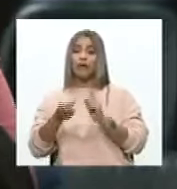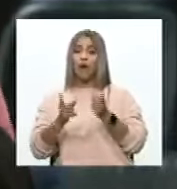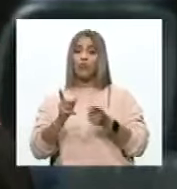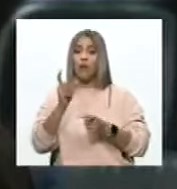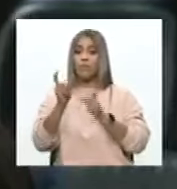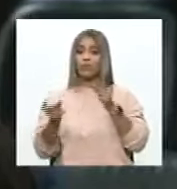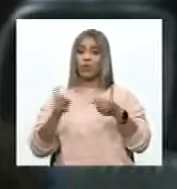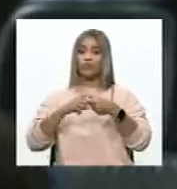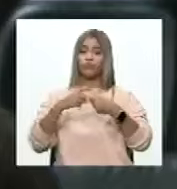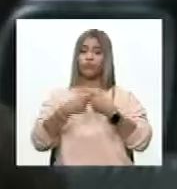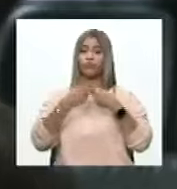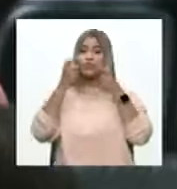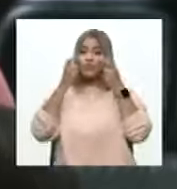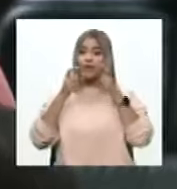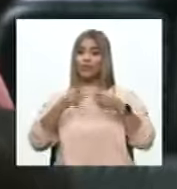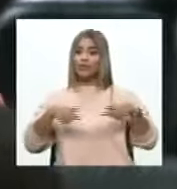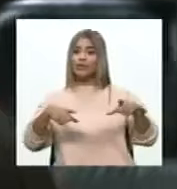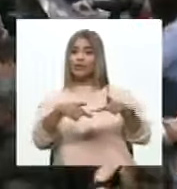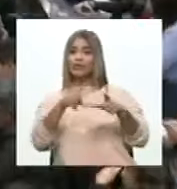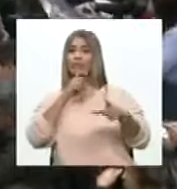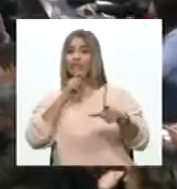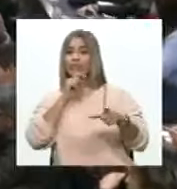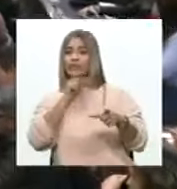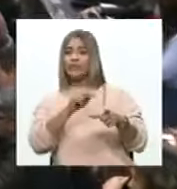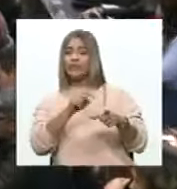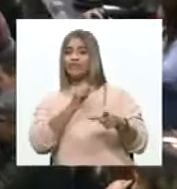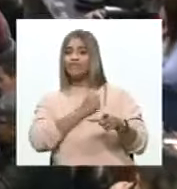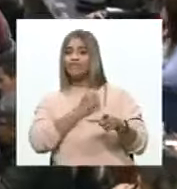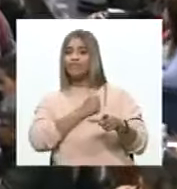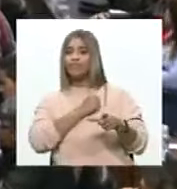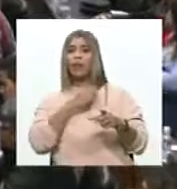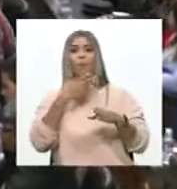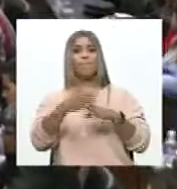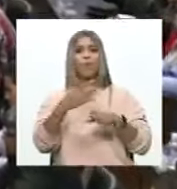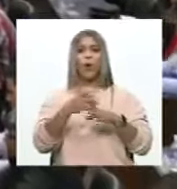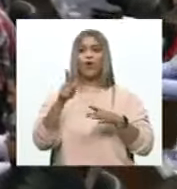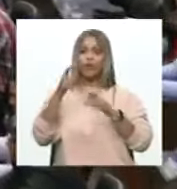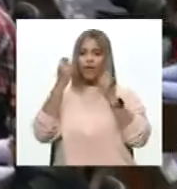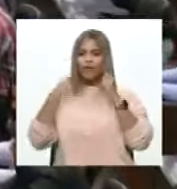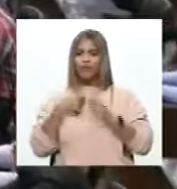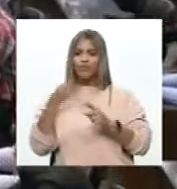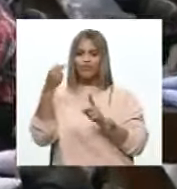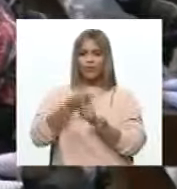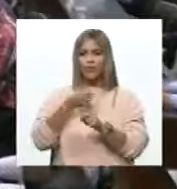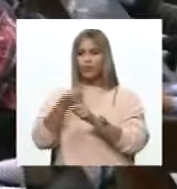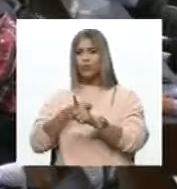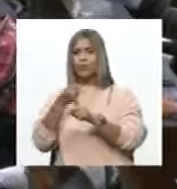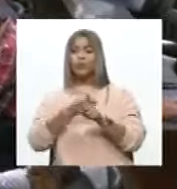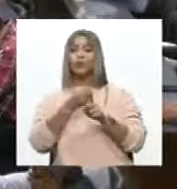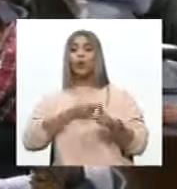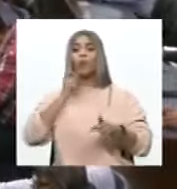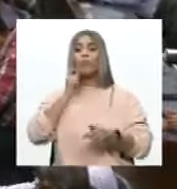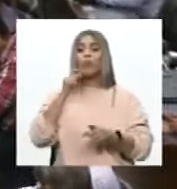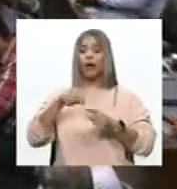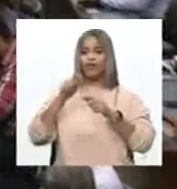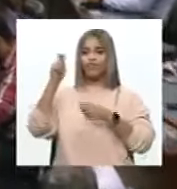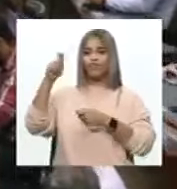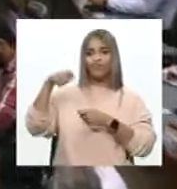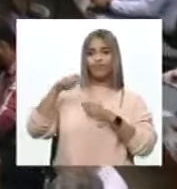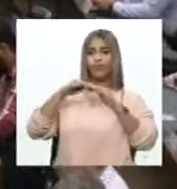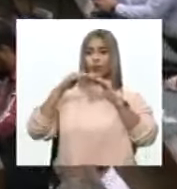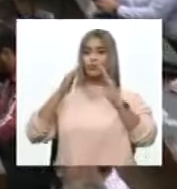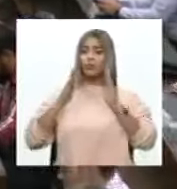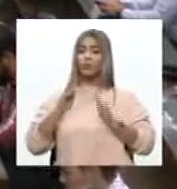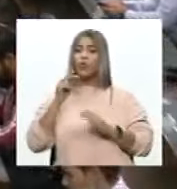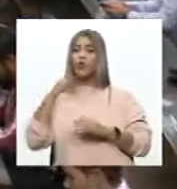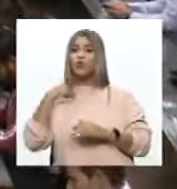militantes chavista un espacio difícil. Ahí estuvo la Caperucita Roja defendiendo en su punto rojo, defendiendo su